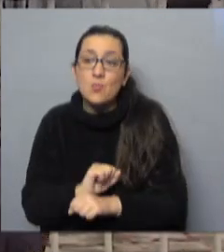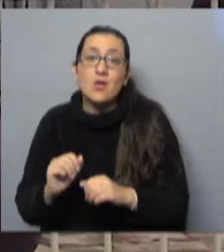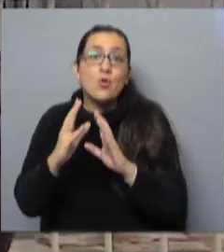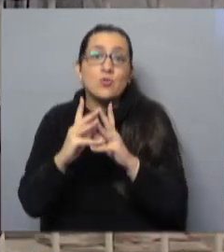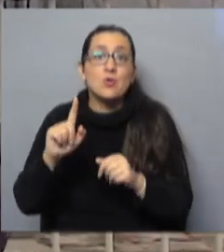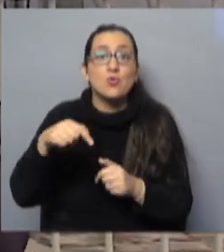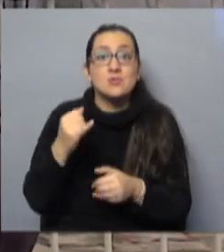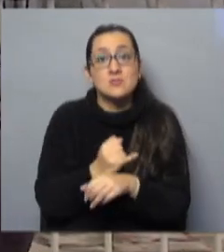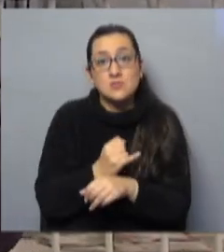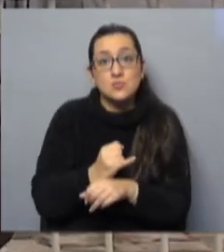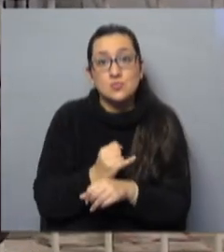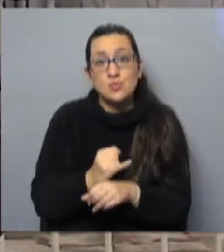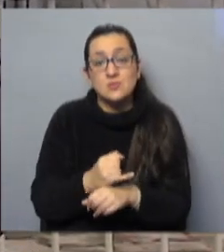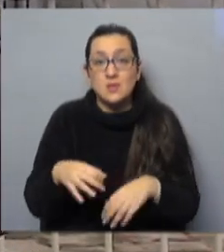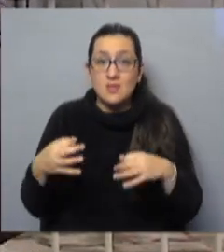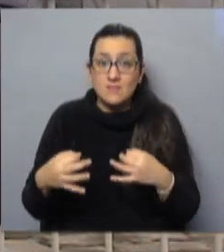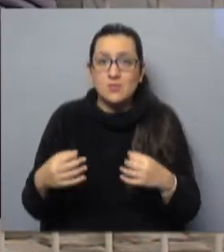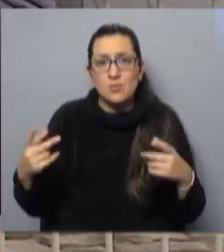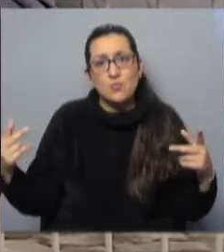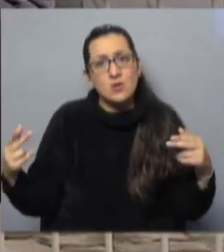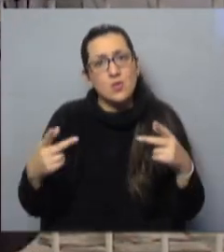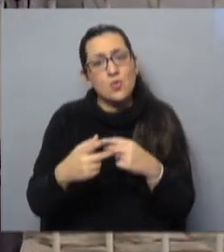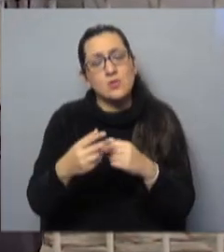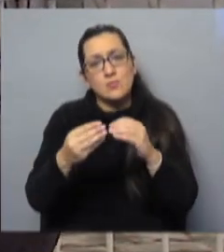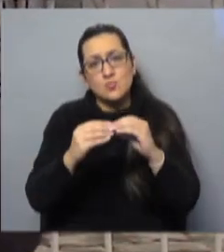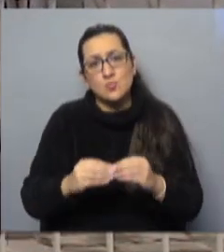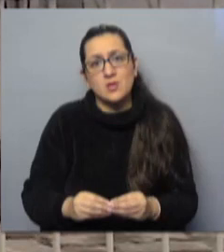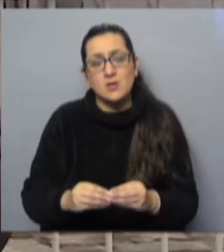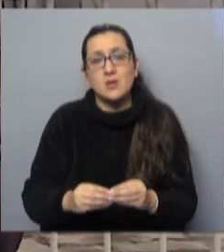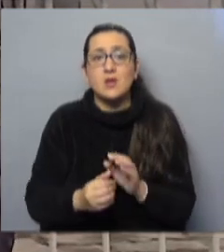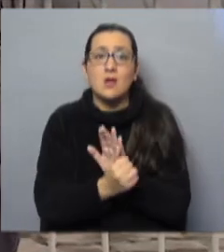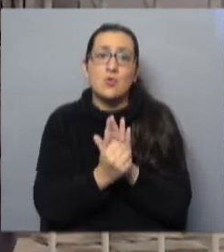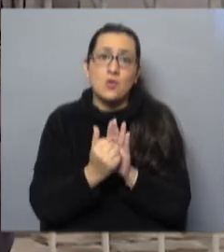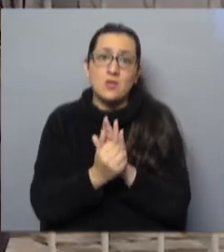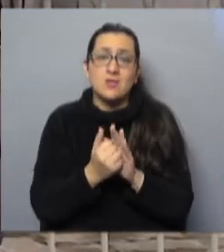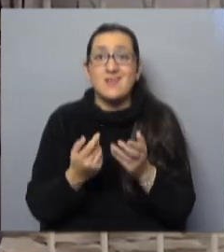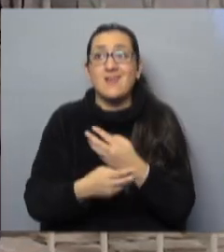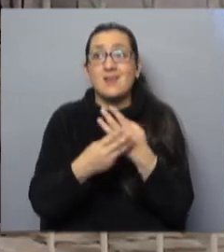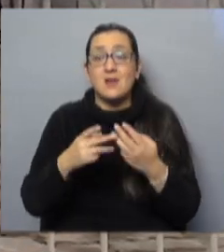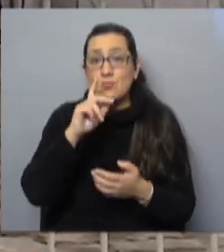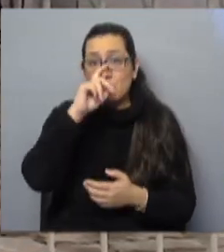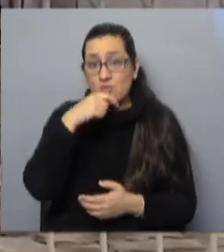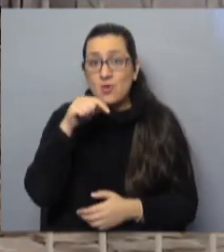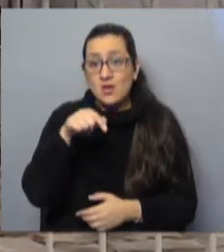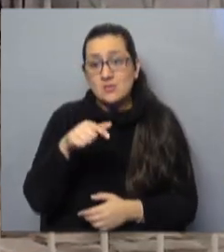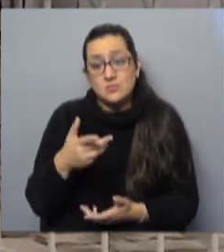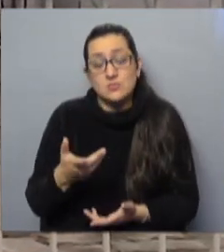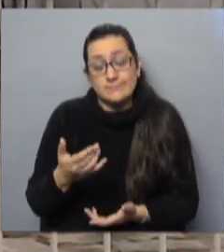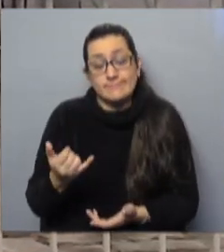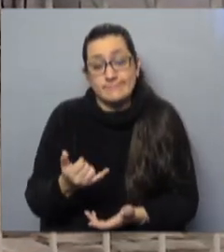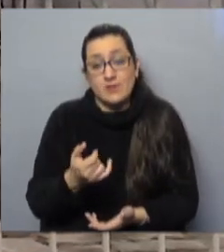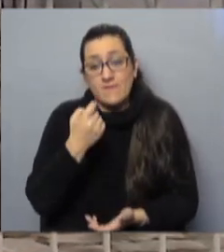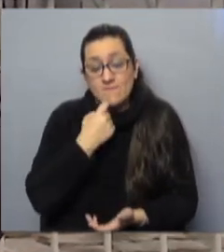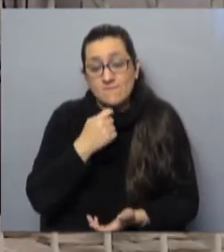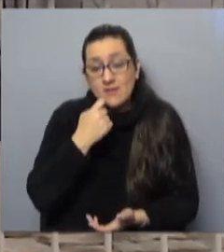instituciones que realmente han tenido un recorte brutal a lo que en lo que es la zona cuesta en general en montevideo y este eso genera no solamente